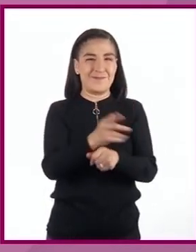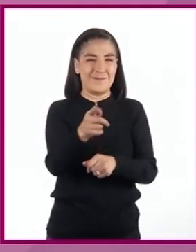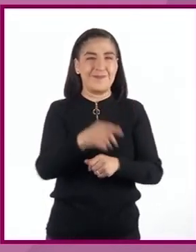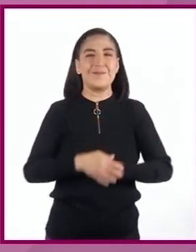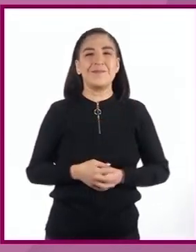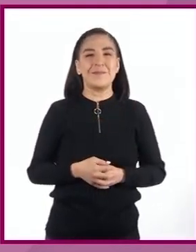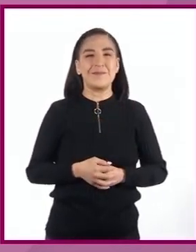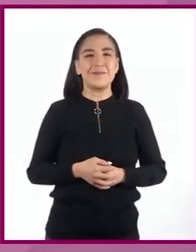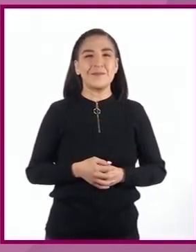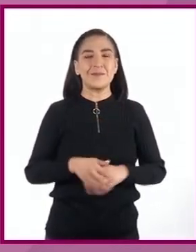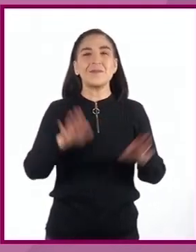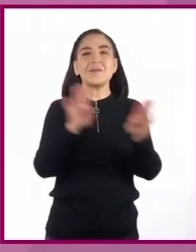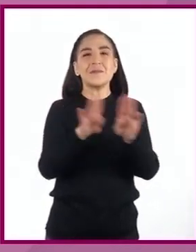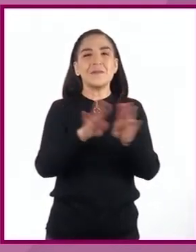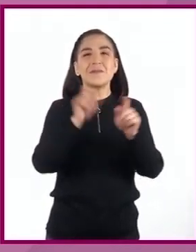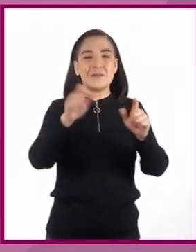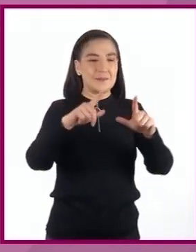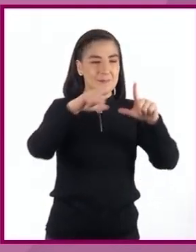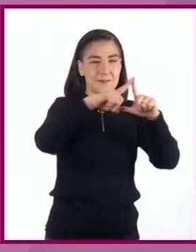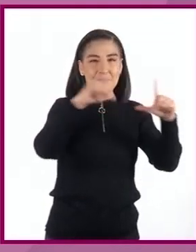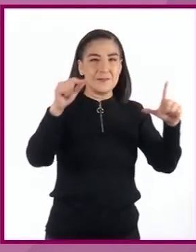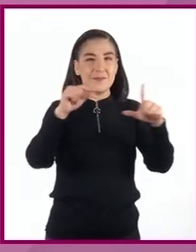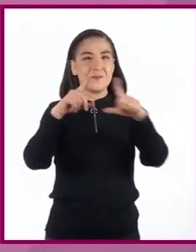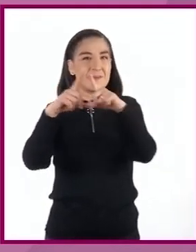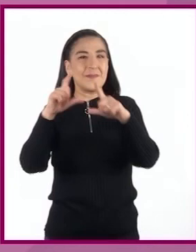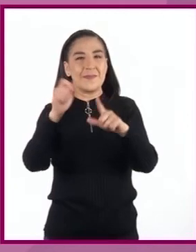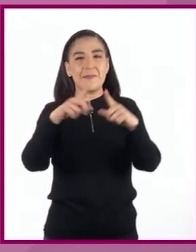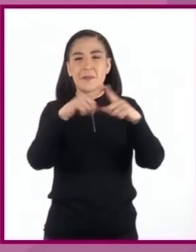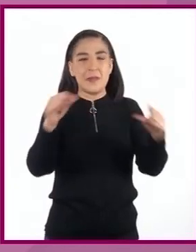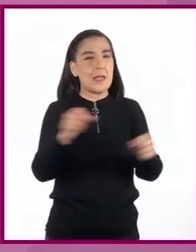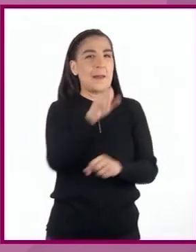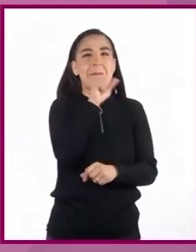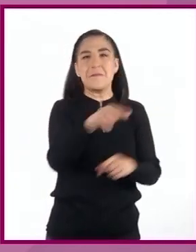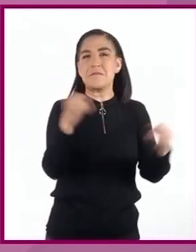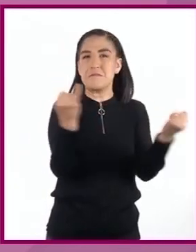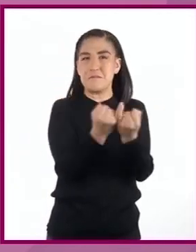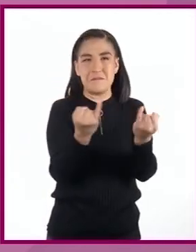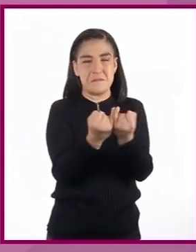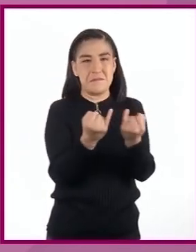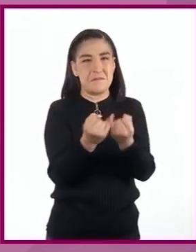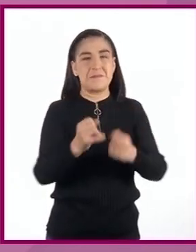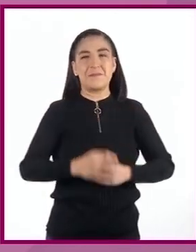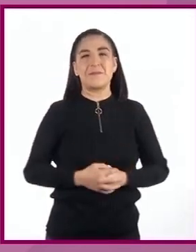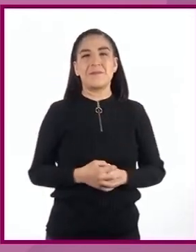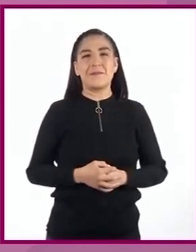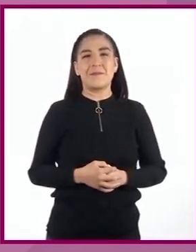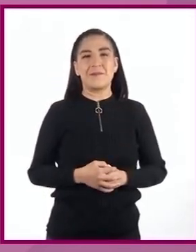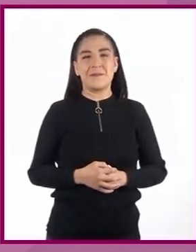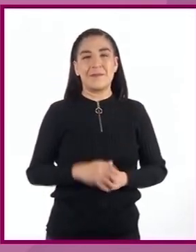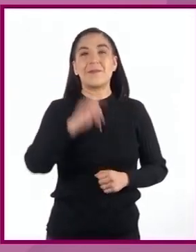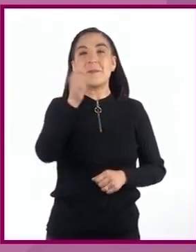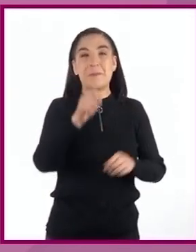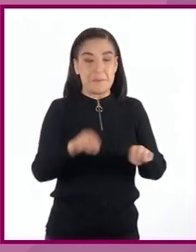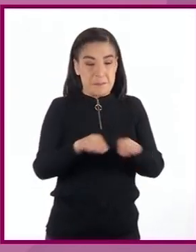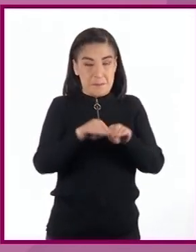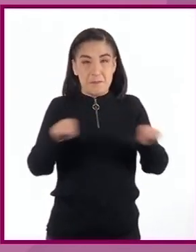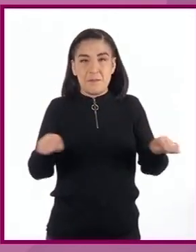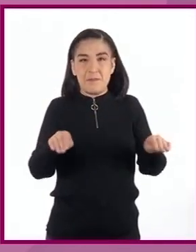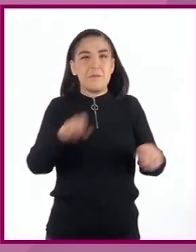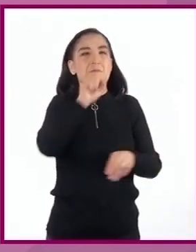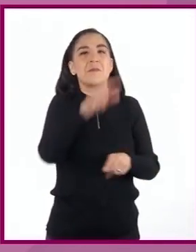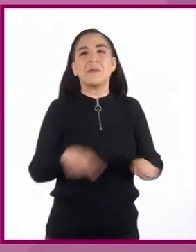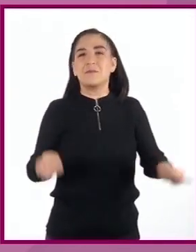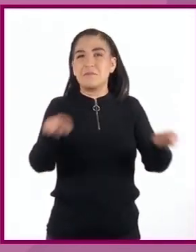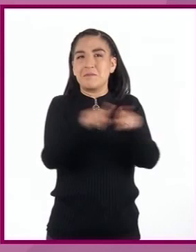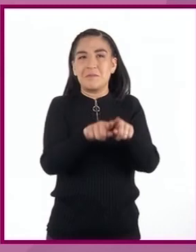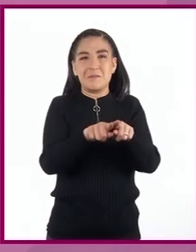los triángulos que se acaban de generar siguen siendo congruentes entre sí, ya que las medidas mantienen